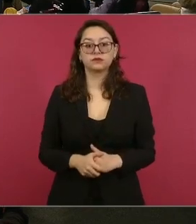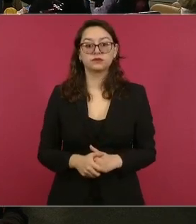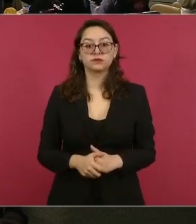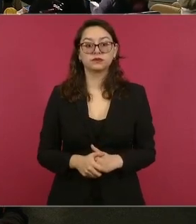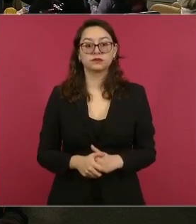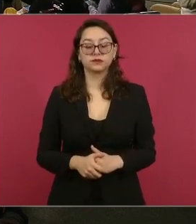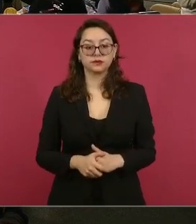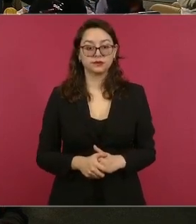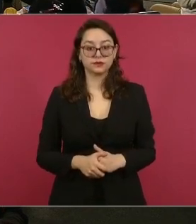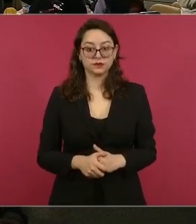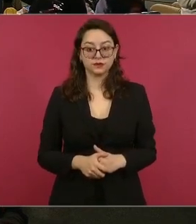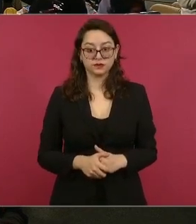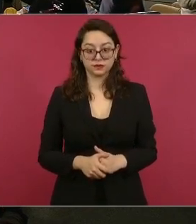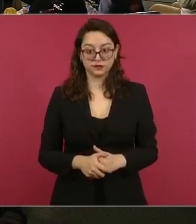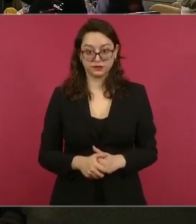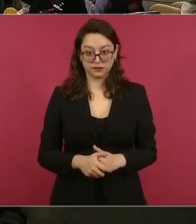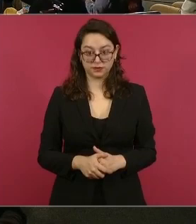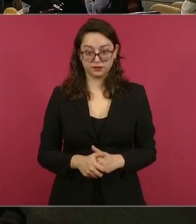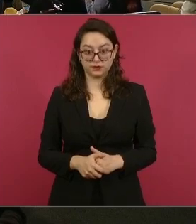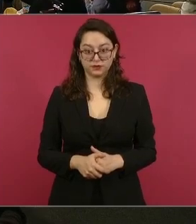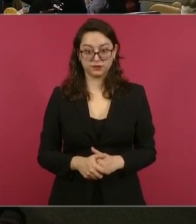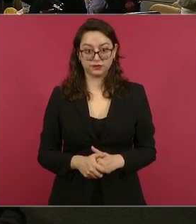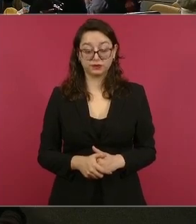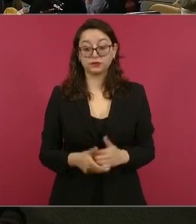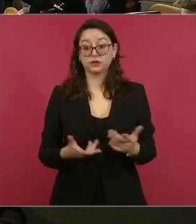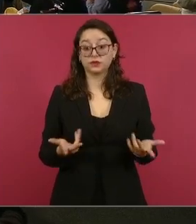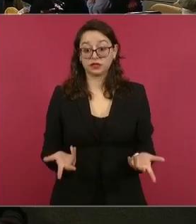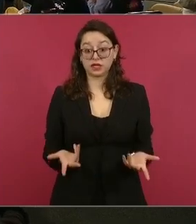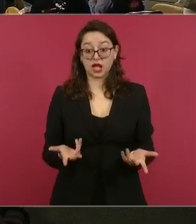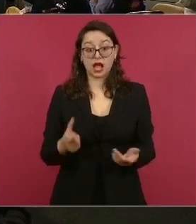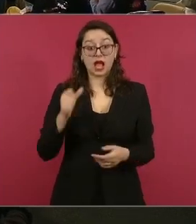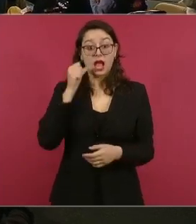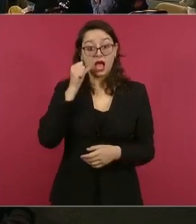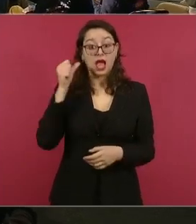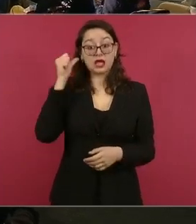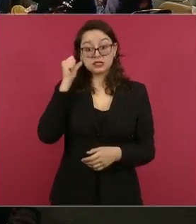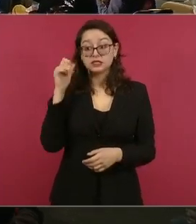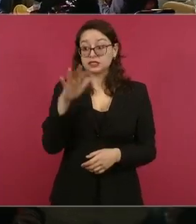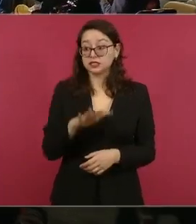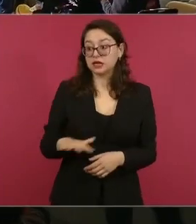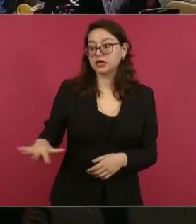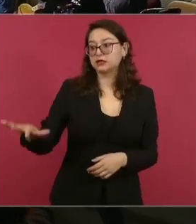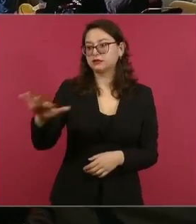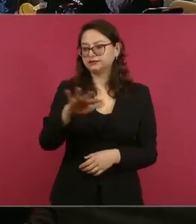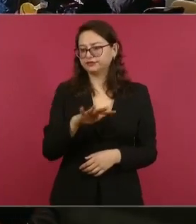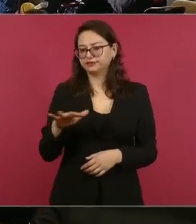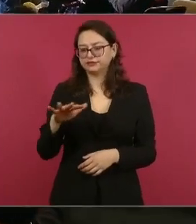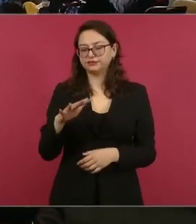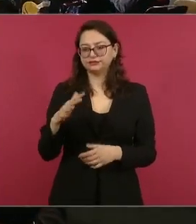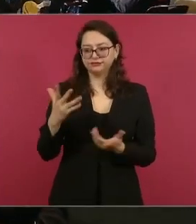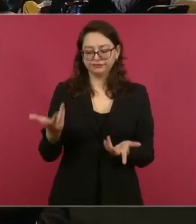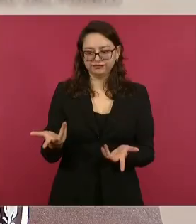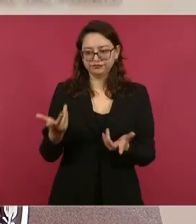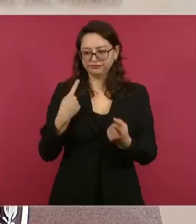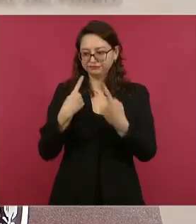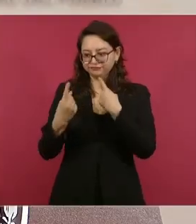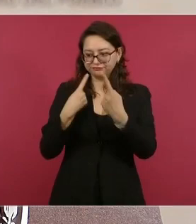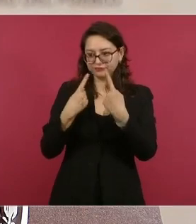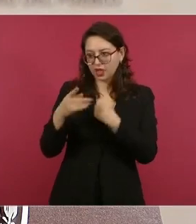Respecto a la cómo nos dividimos el trabajo, el día de ayer tuvimos una reunión aproximadamente